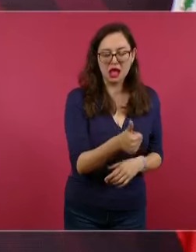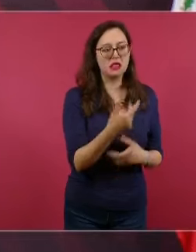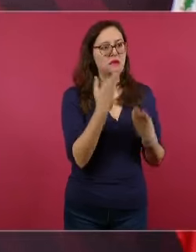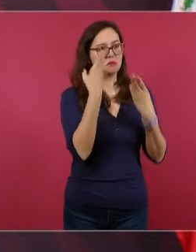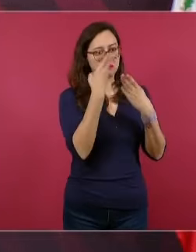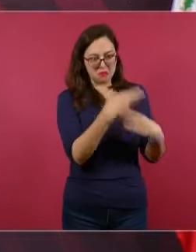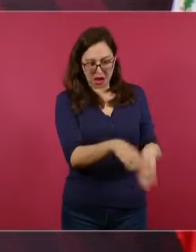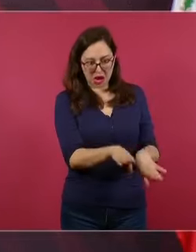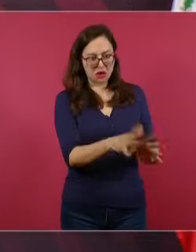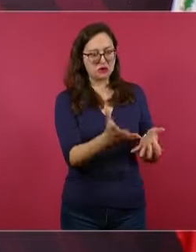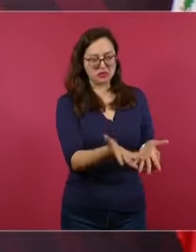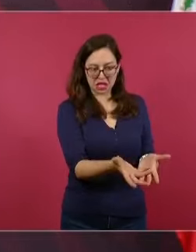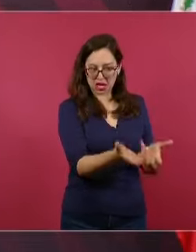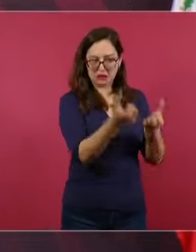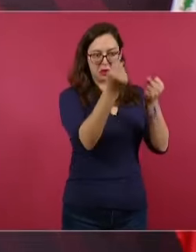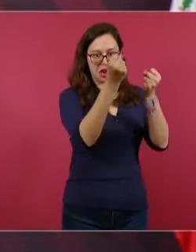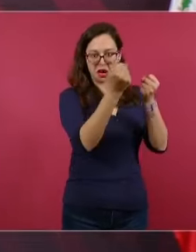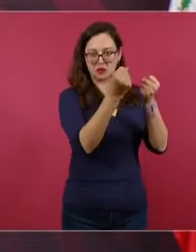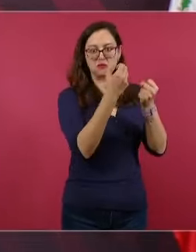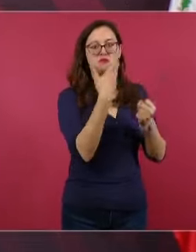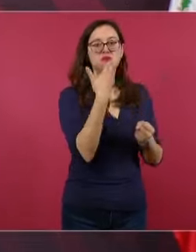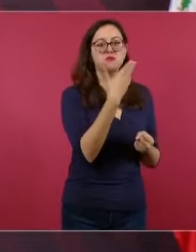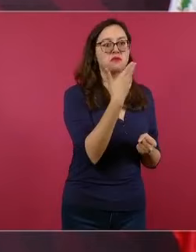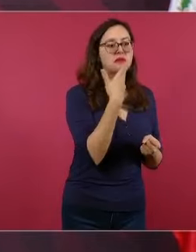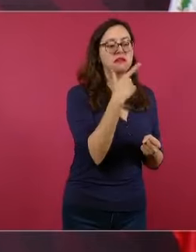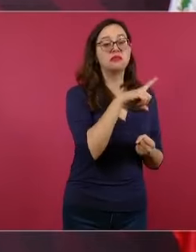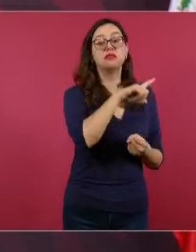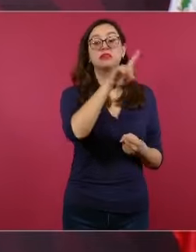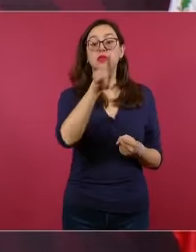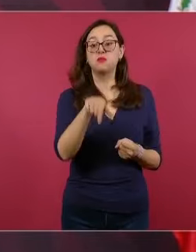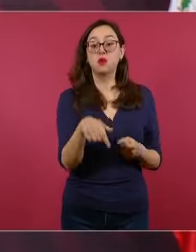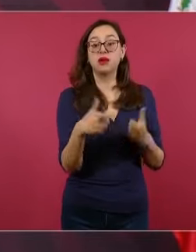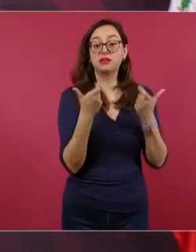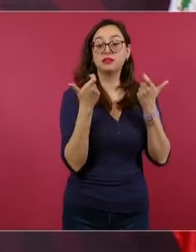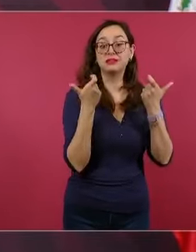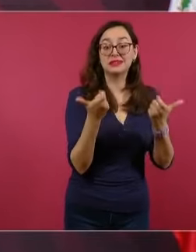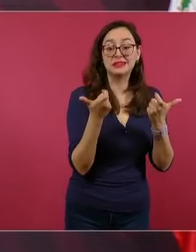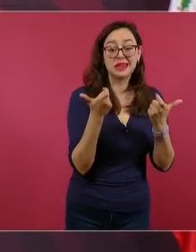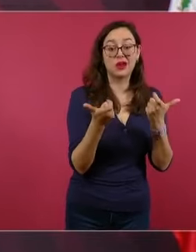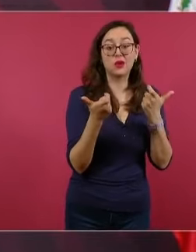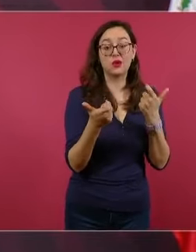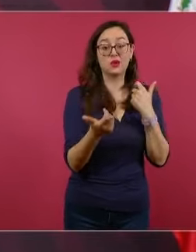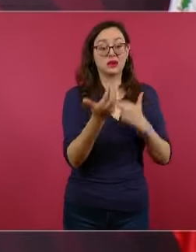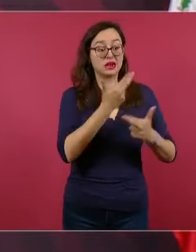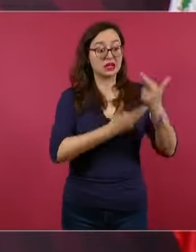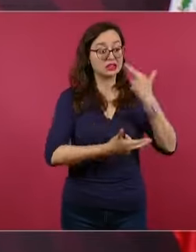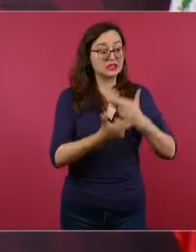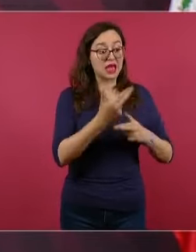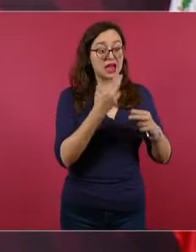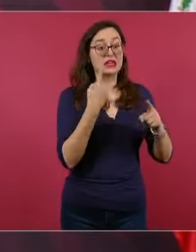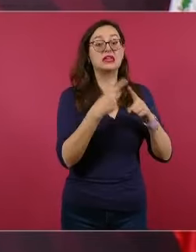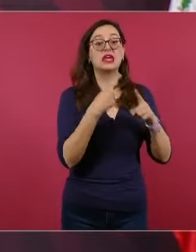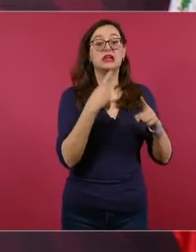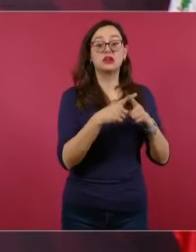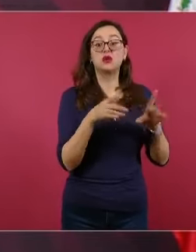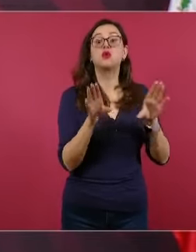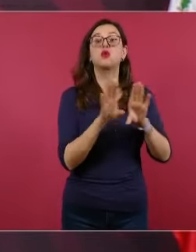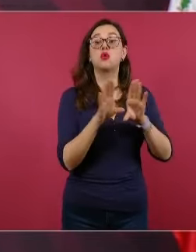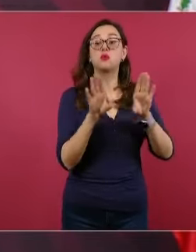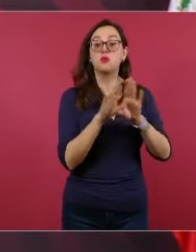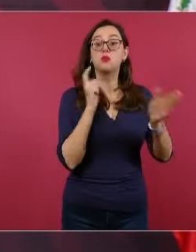mal qué hicieron convirtieron las deudas privadas de unos